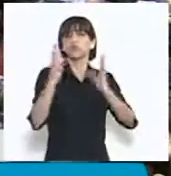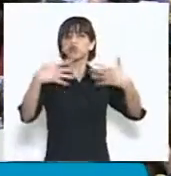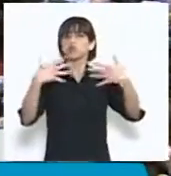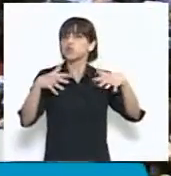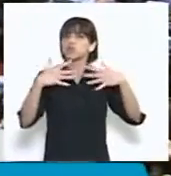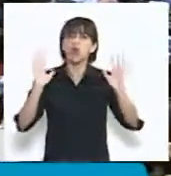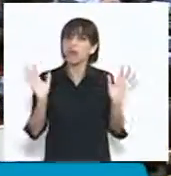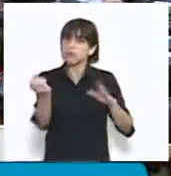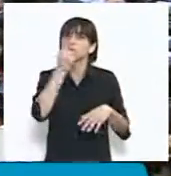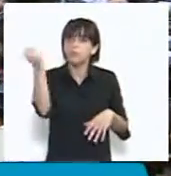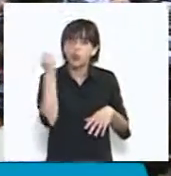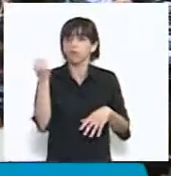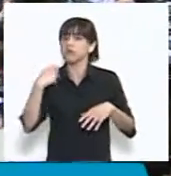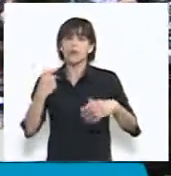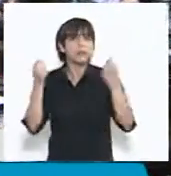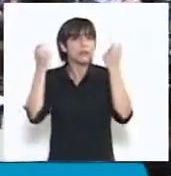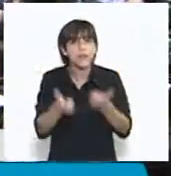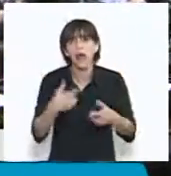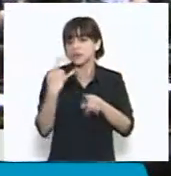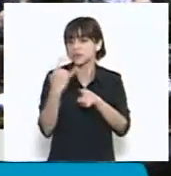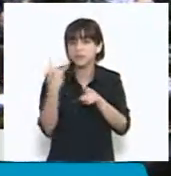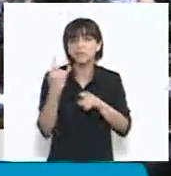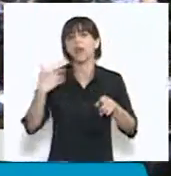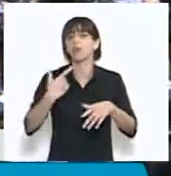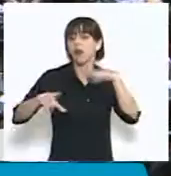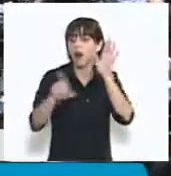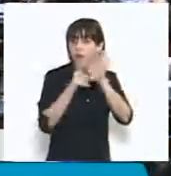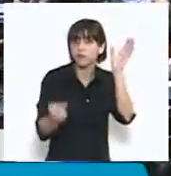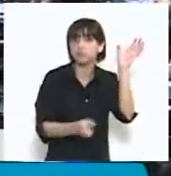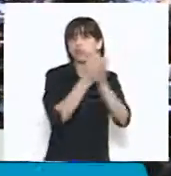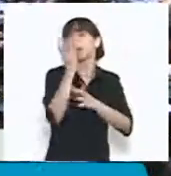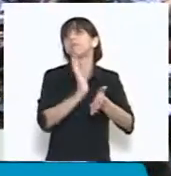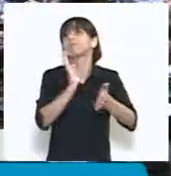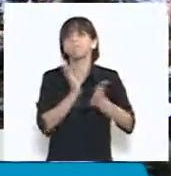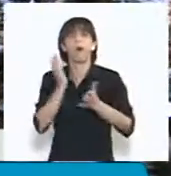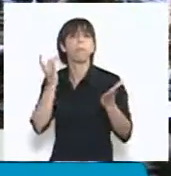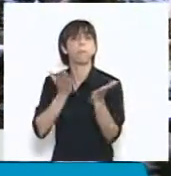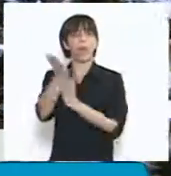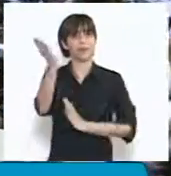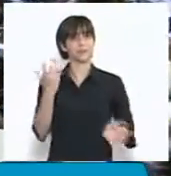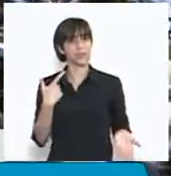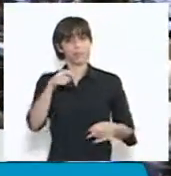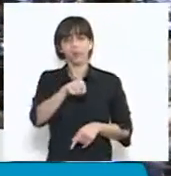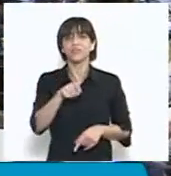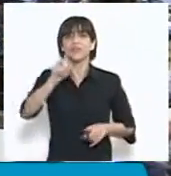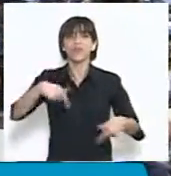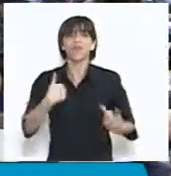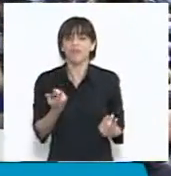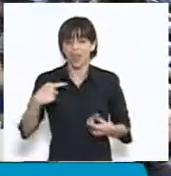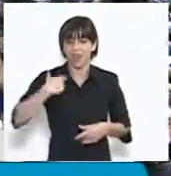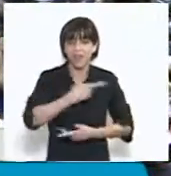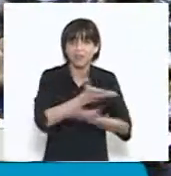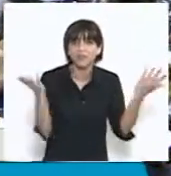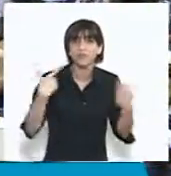poder utilizar un instrumento que es un derecho que viene de una responsabilidad colectiva del